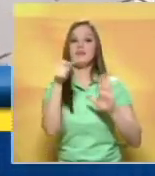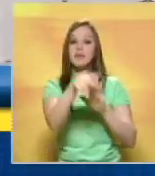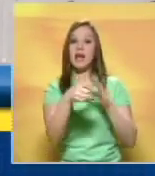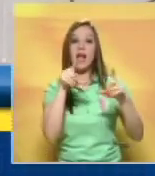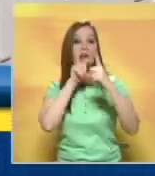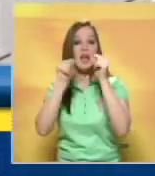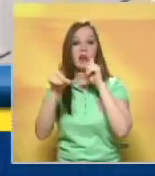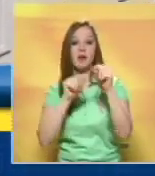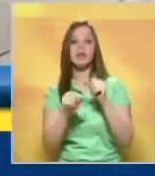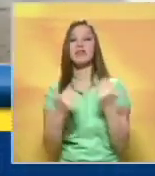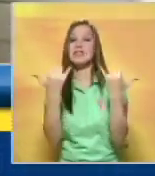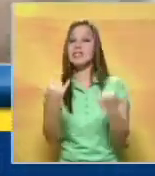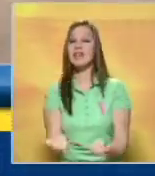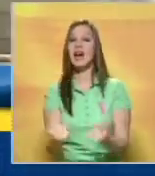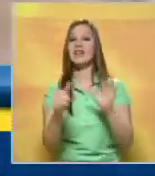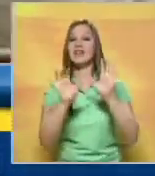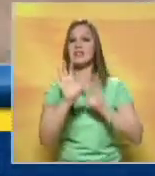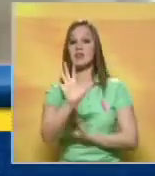que involucran a